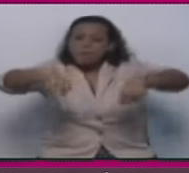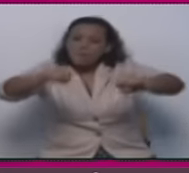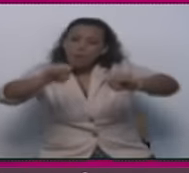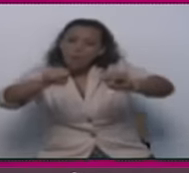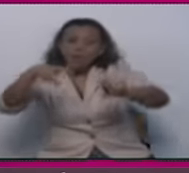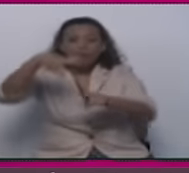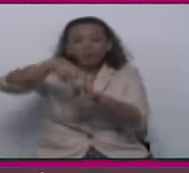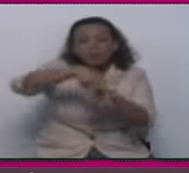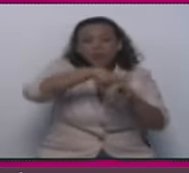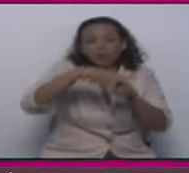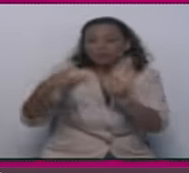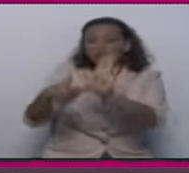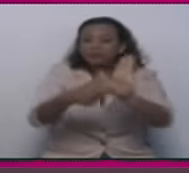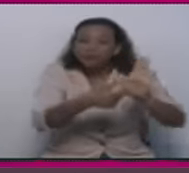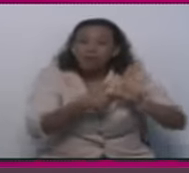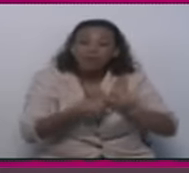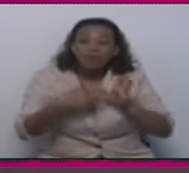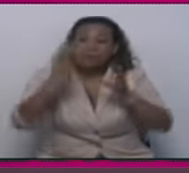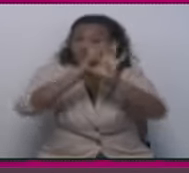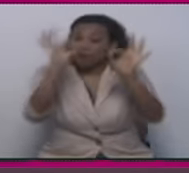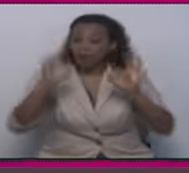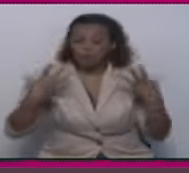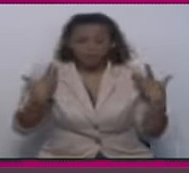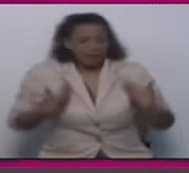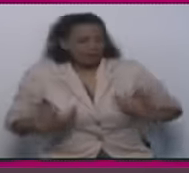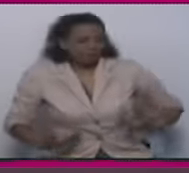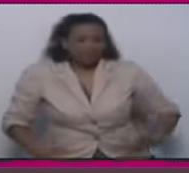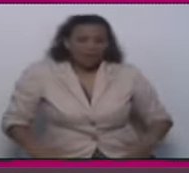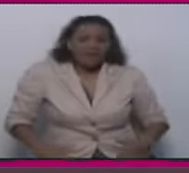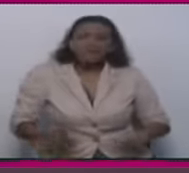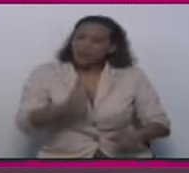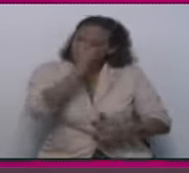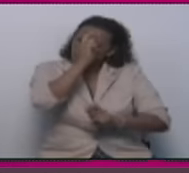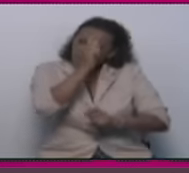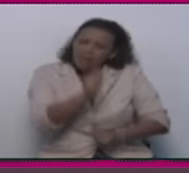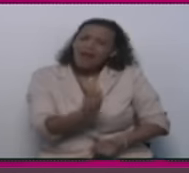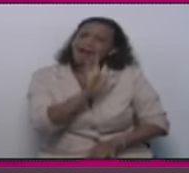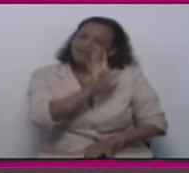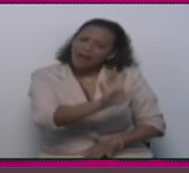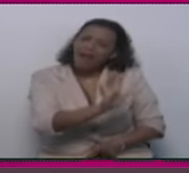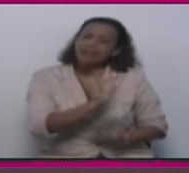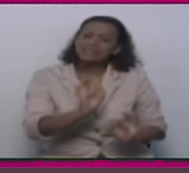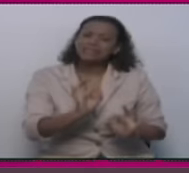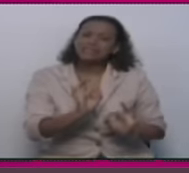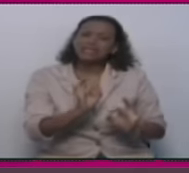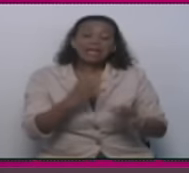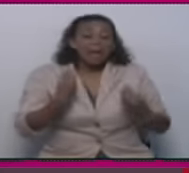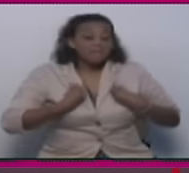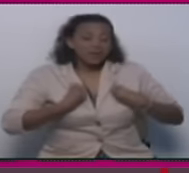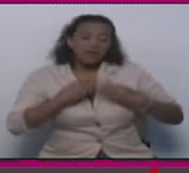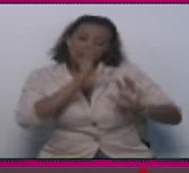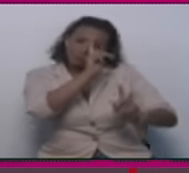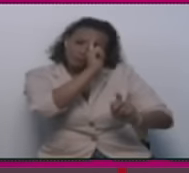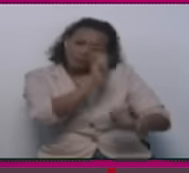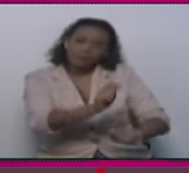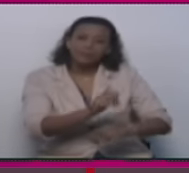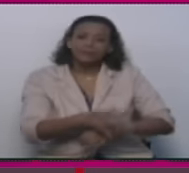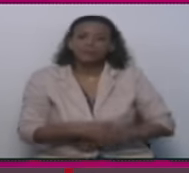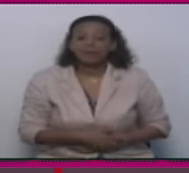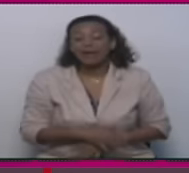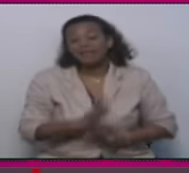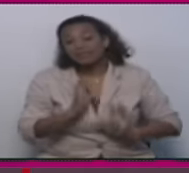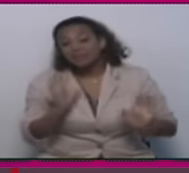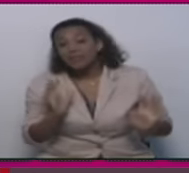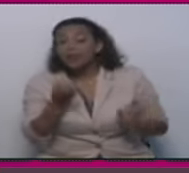visto representada de mil maneras, y creo que esos son los homenajes que hay que hacerle a la gente siempre en vida. Así que,